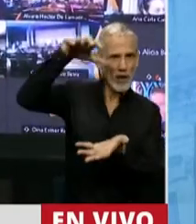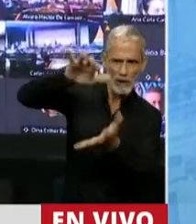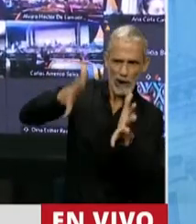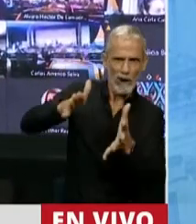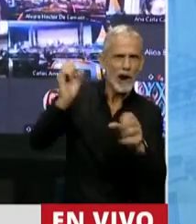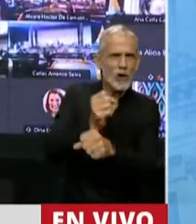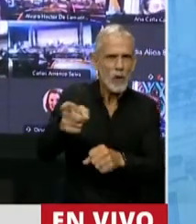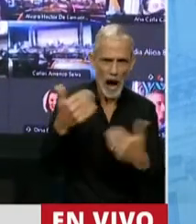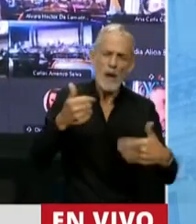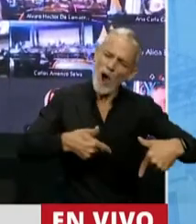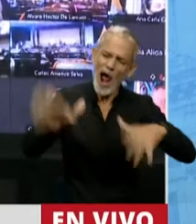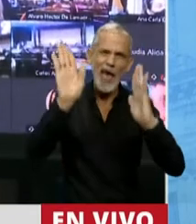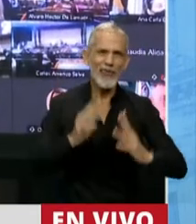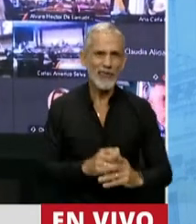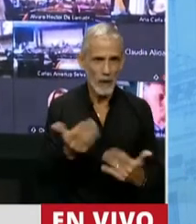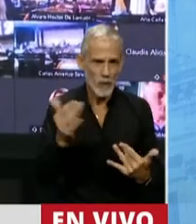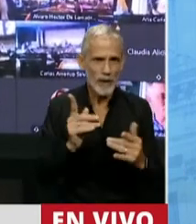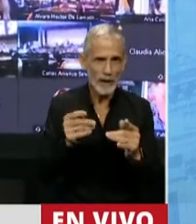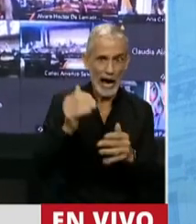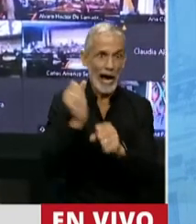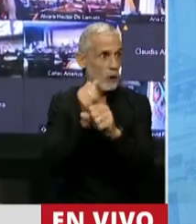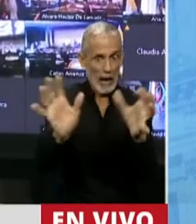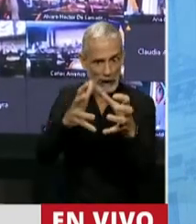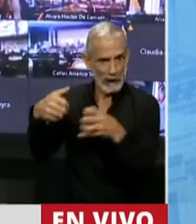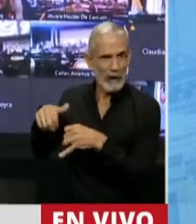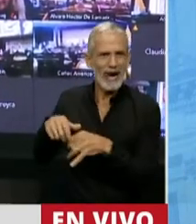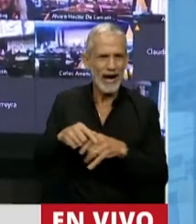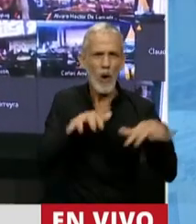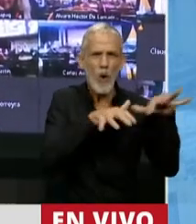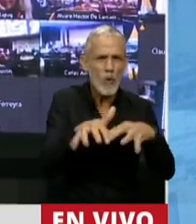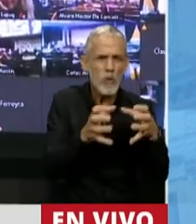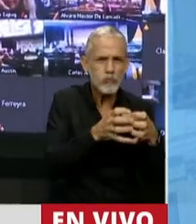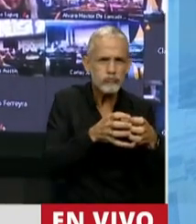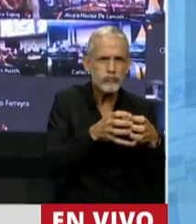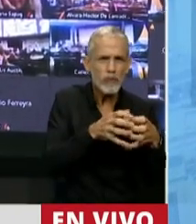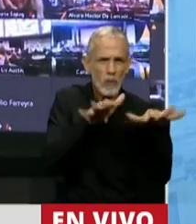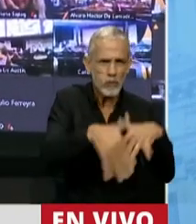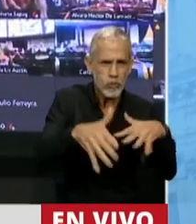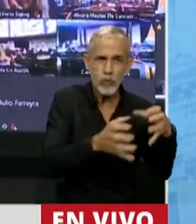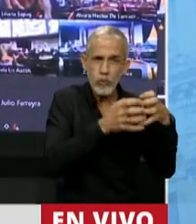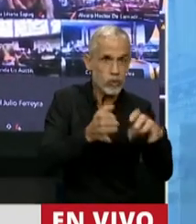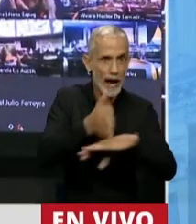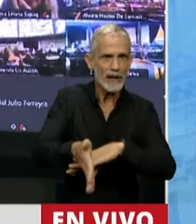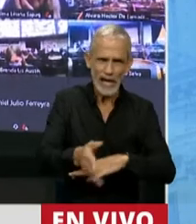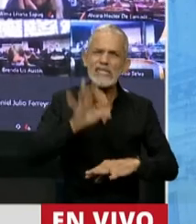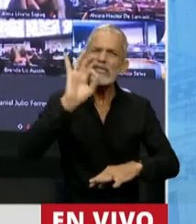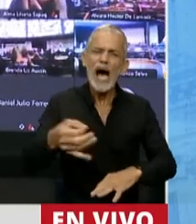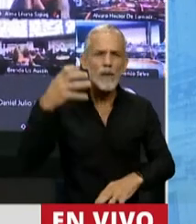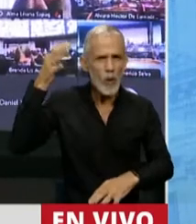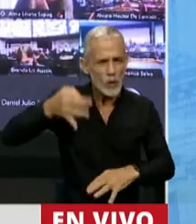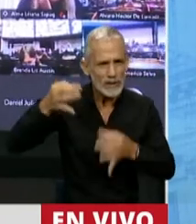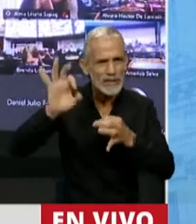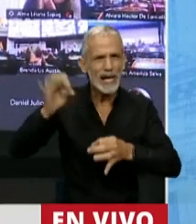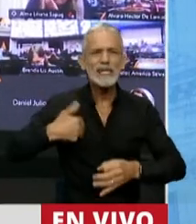sí está permitido y está permitido esconderlo permitir que barras bravas que están señalados por la justicia